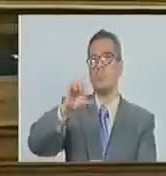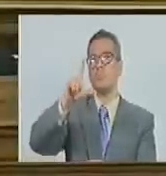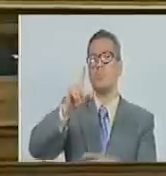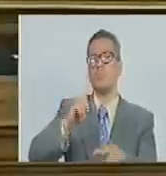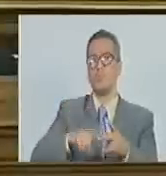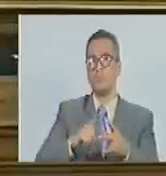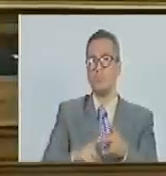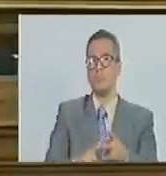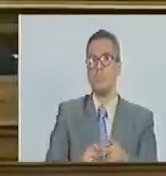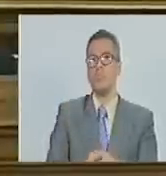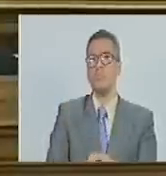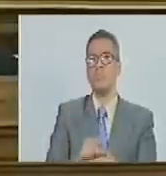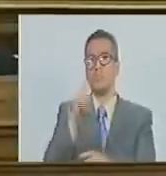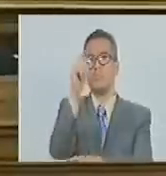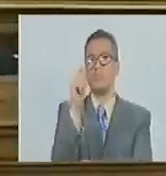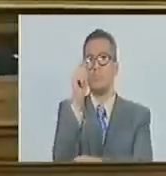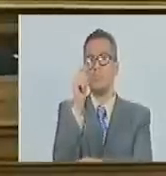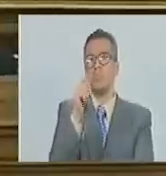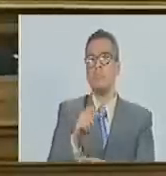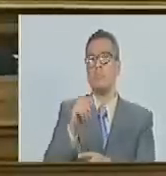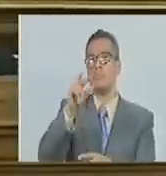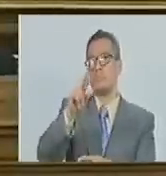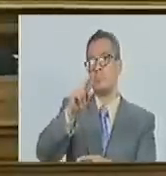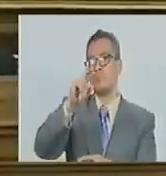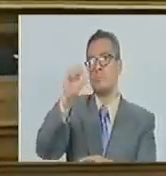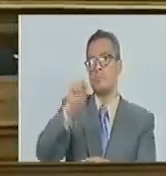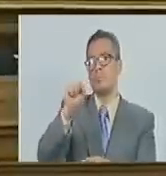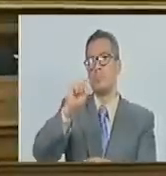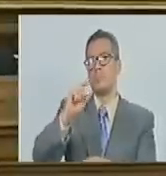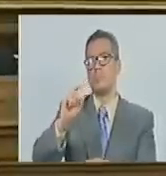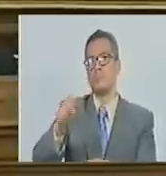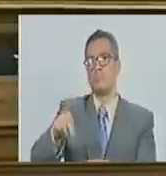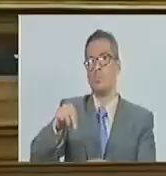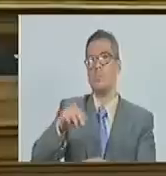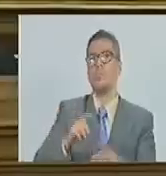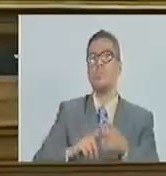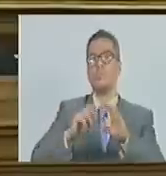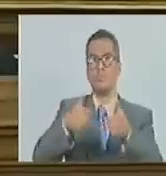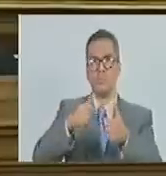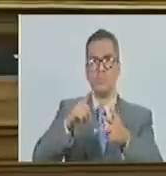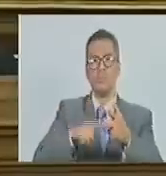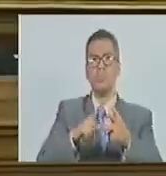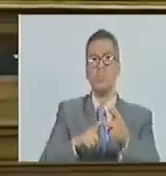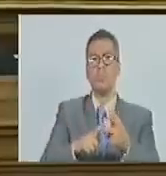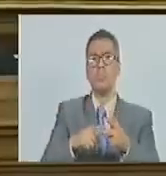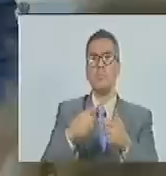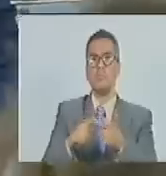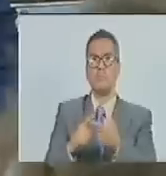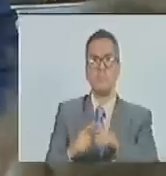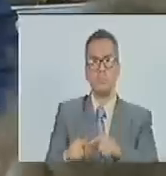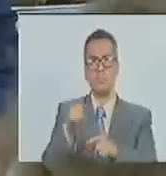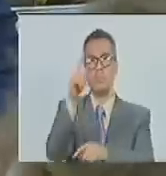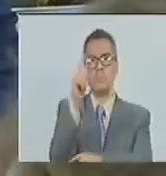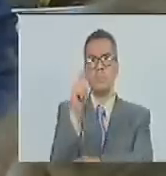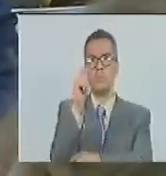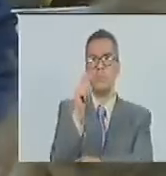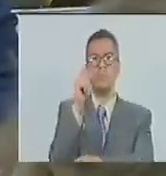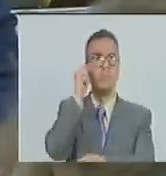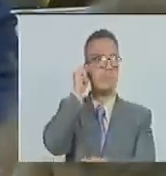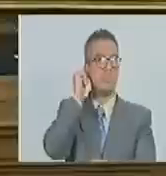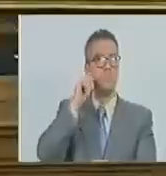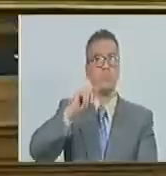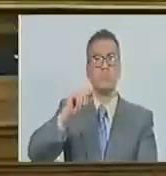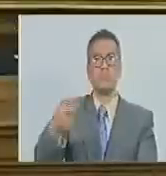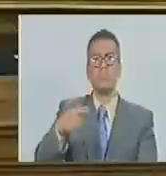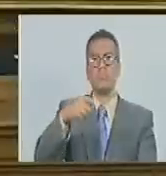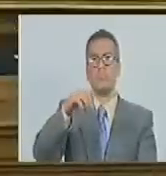Rodríguez, al diputado Ricardo Sánchez Mujica, que debuta, y otra debutante, la diputada